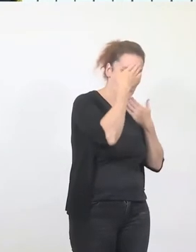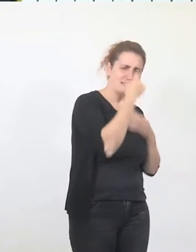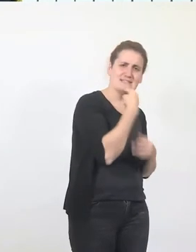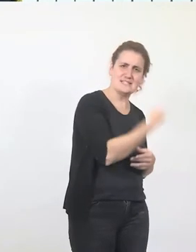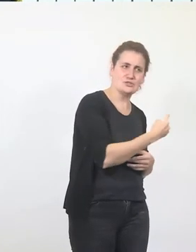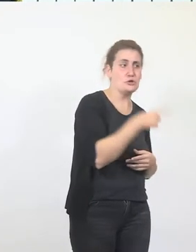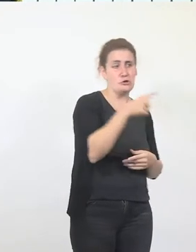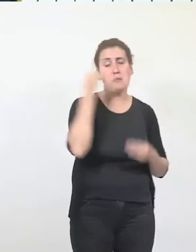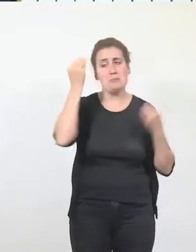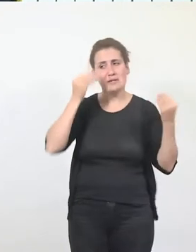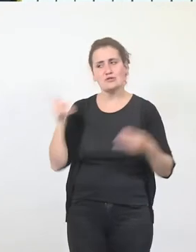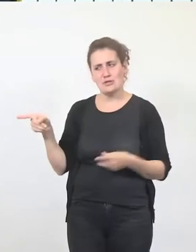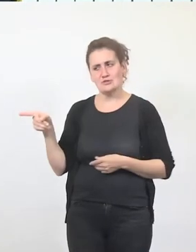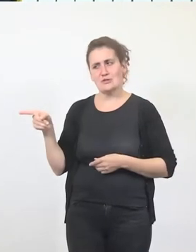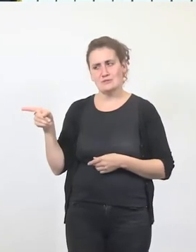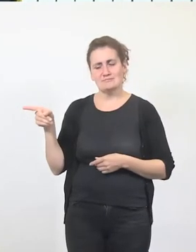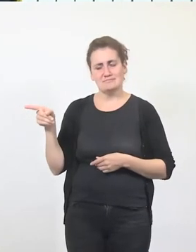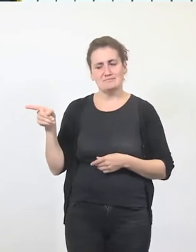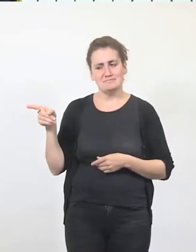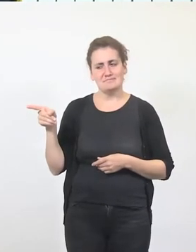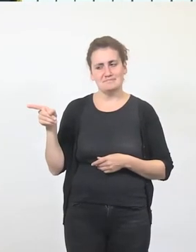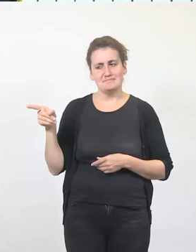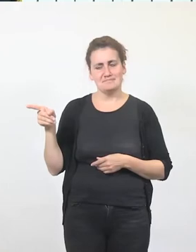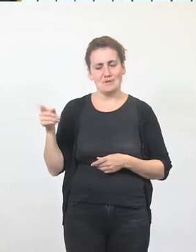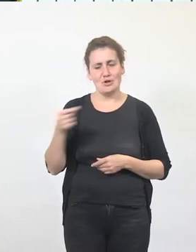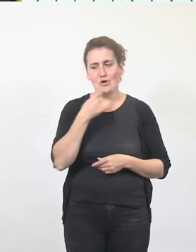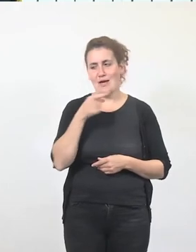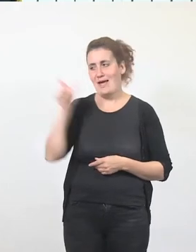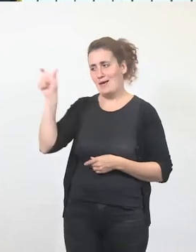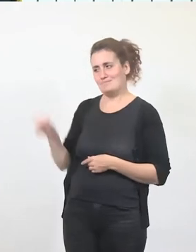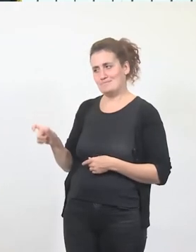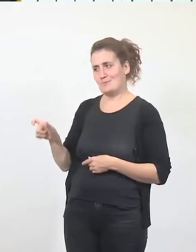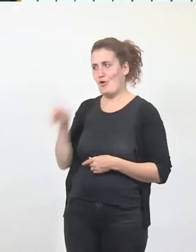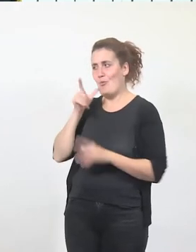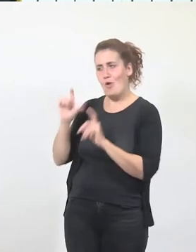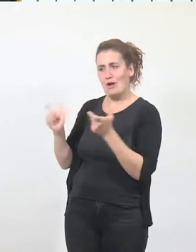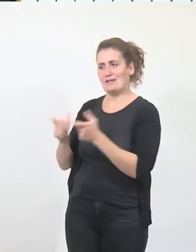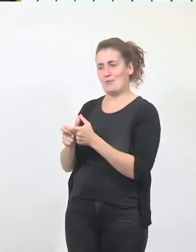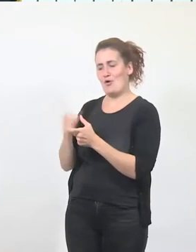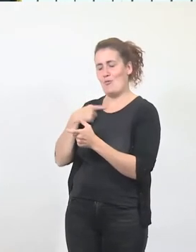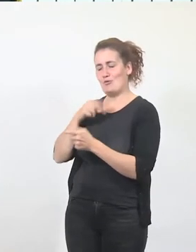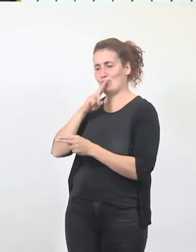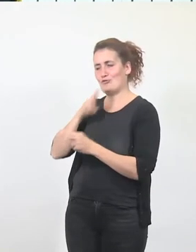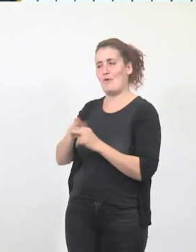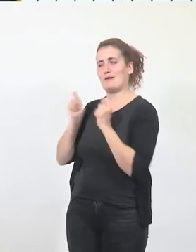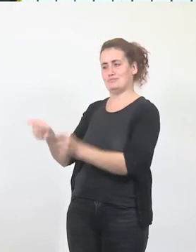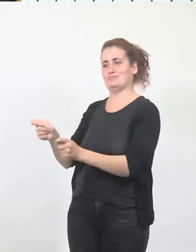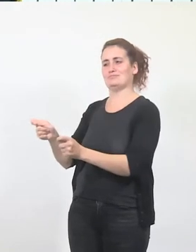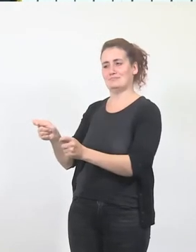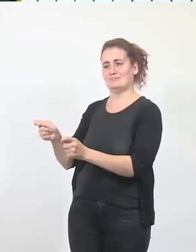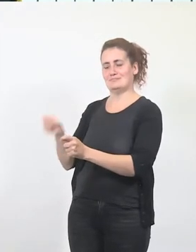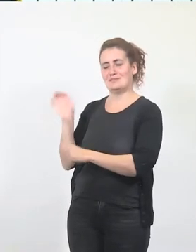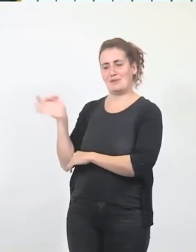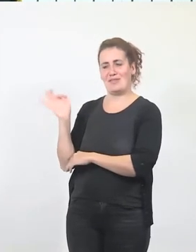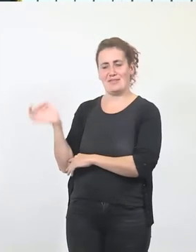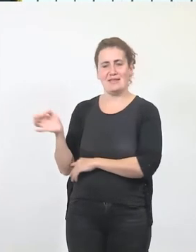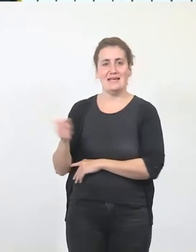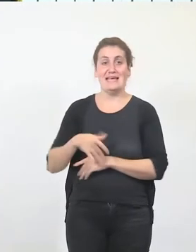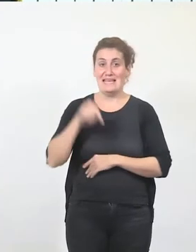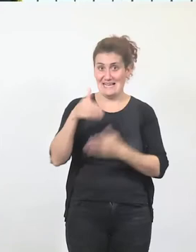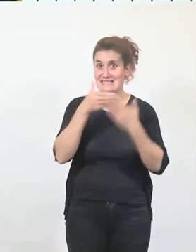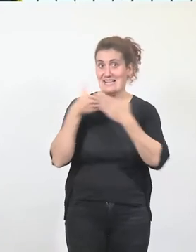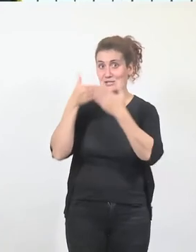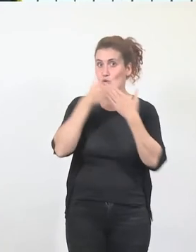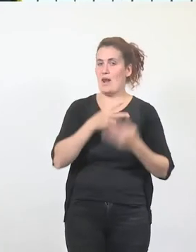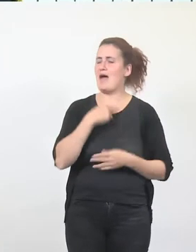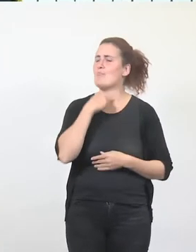Y yo creo que eso es también lo que os define como colectivo, y lo que define también a esta escuela, que